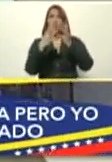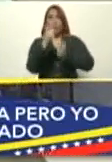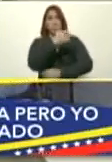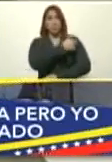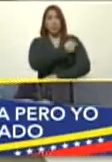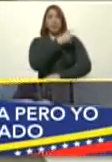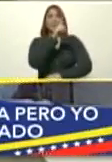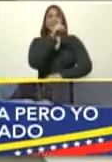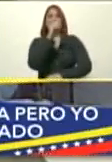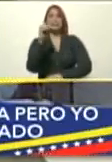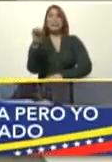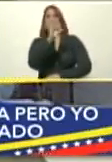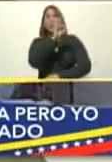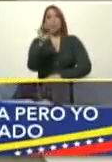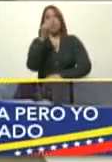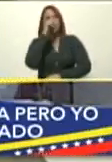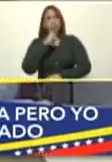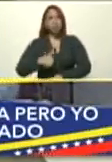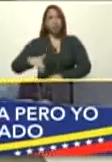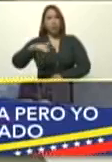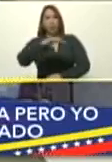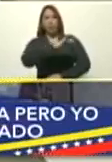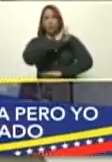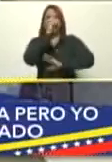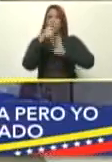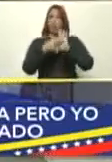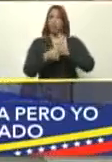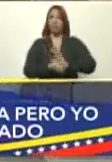el 100% de la población.